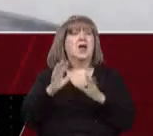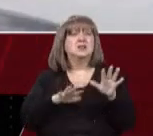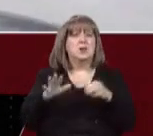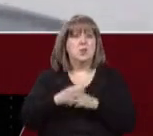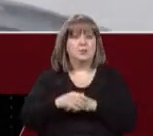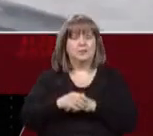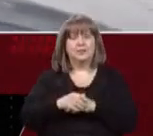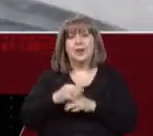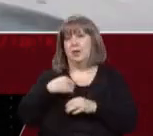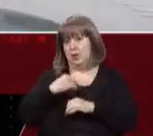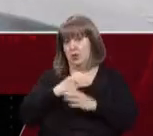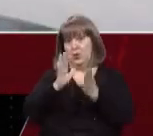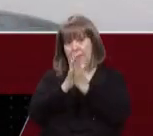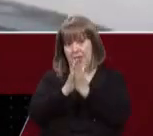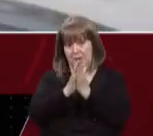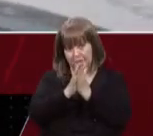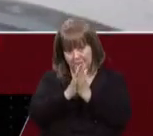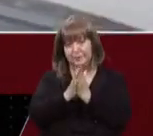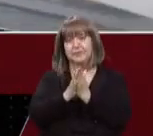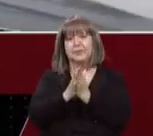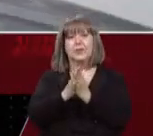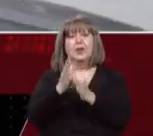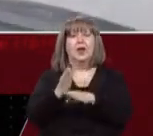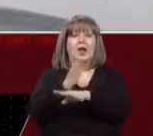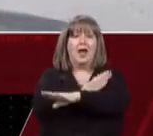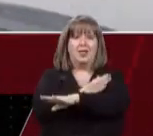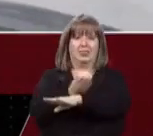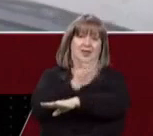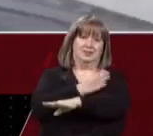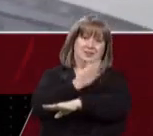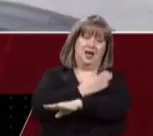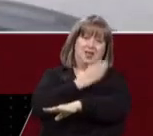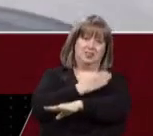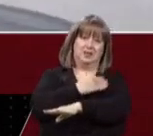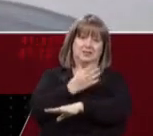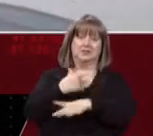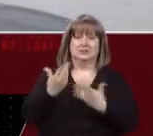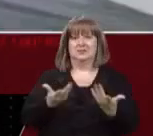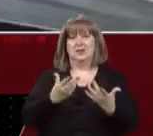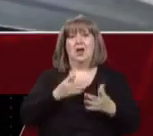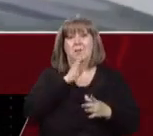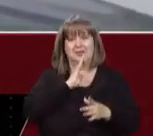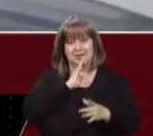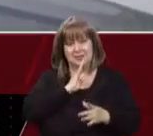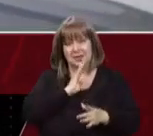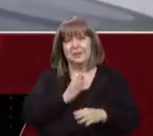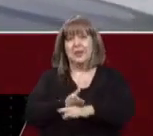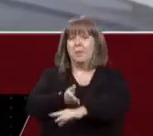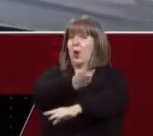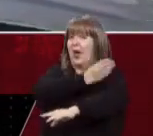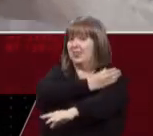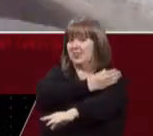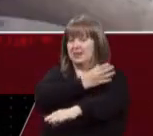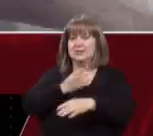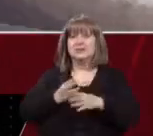lo que recomendamos que aprovechen todo el rango horario posible que vayan con tiempo que vayan con paciencia lo que tenemos que agregar